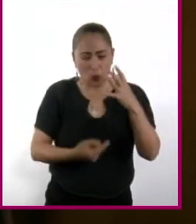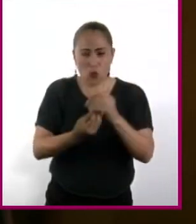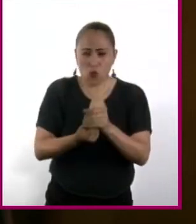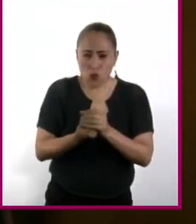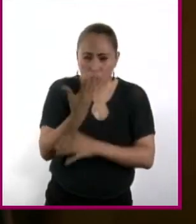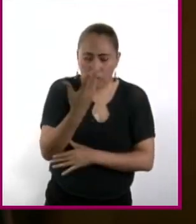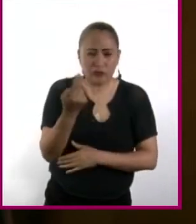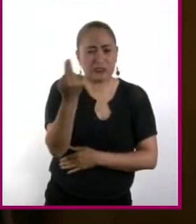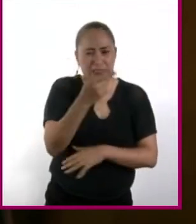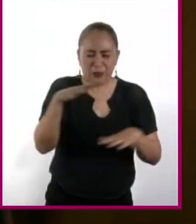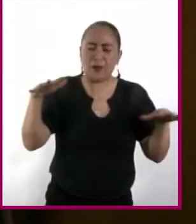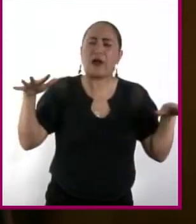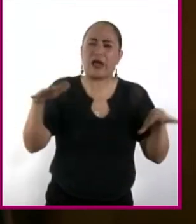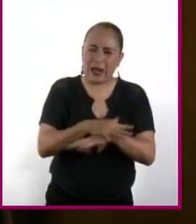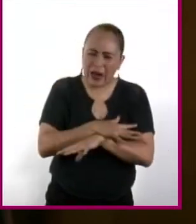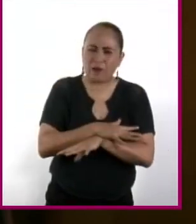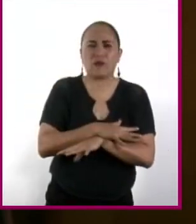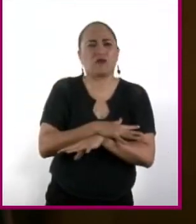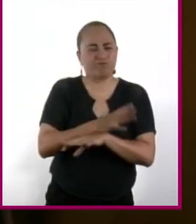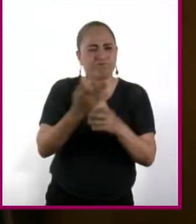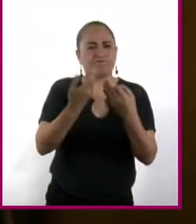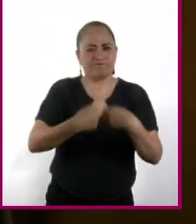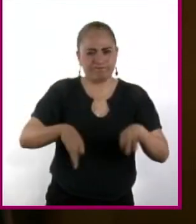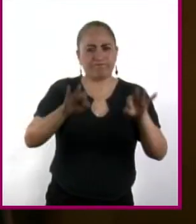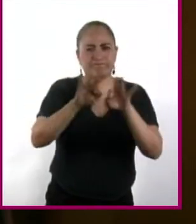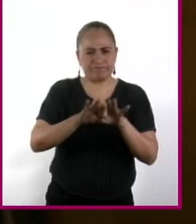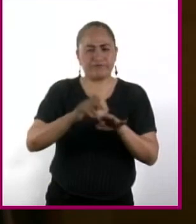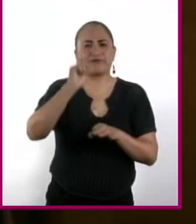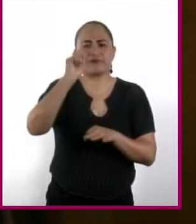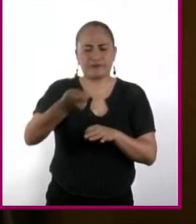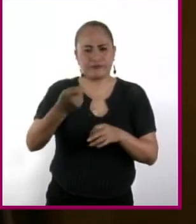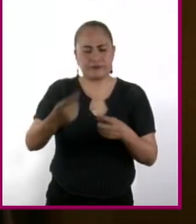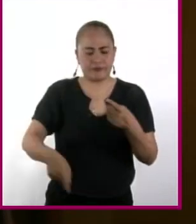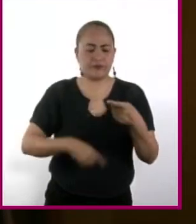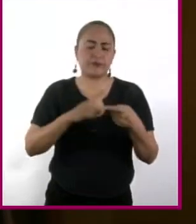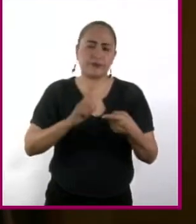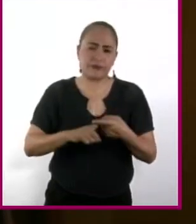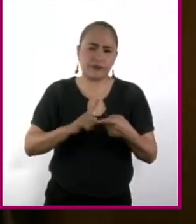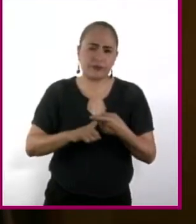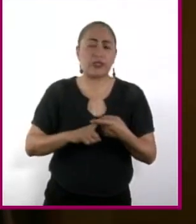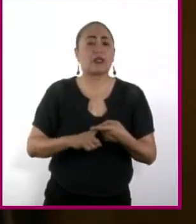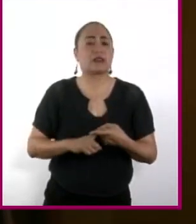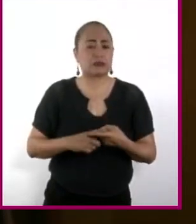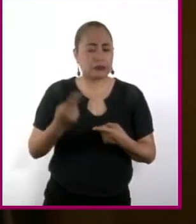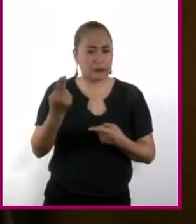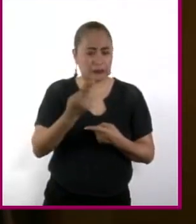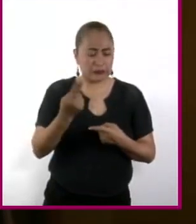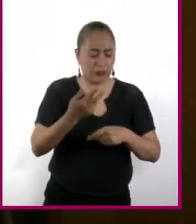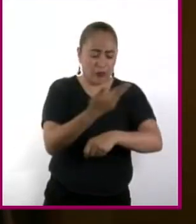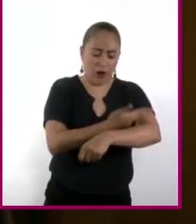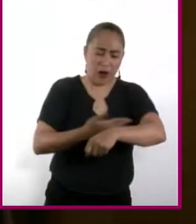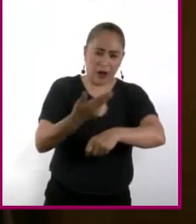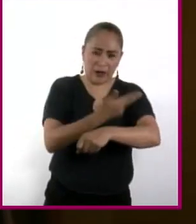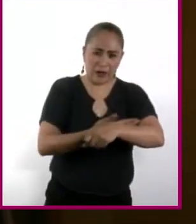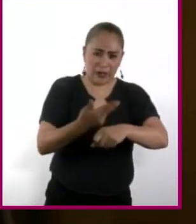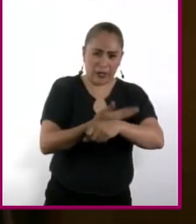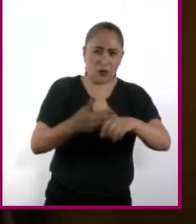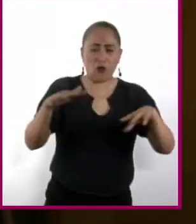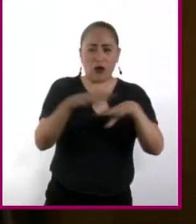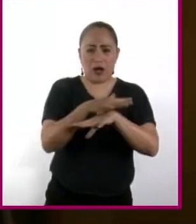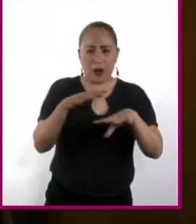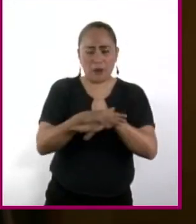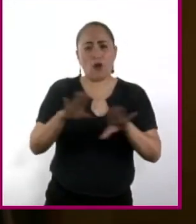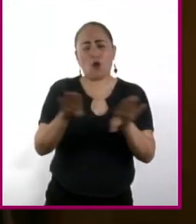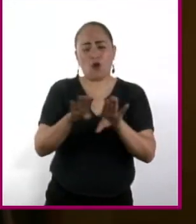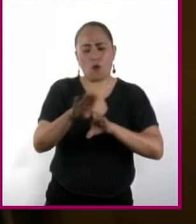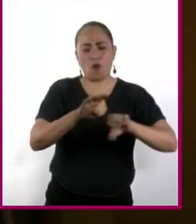transformaciones importantes, entre ellas la necesidad de llevar a cabo un cambio estructural en los modos de producción y de